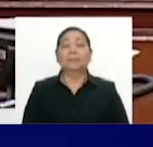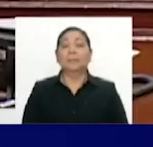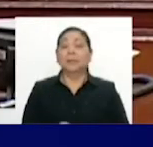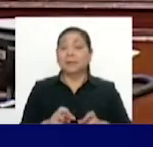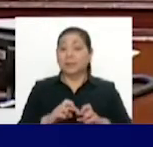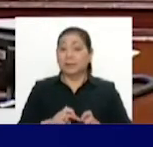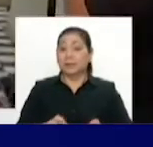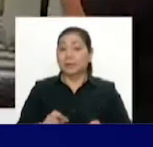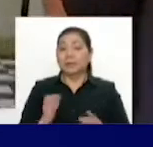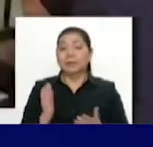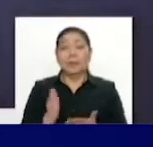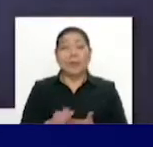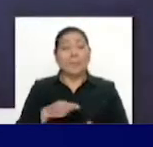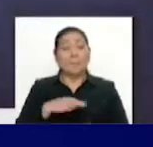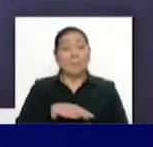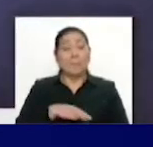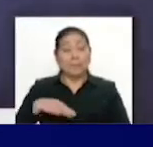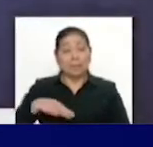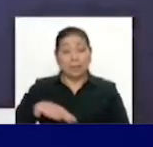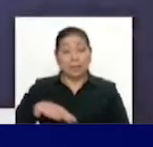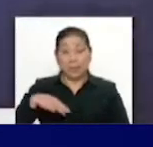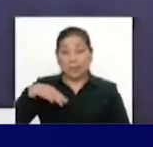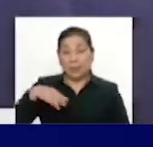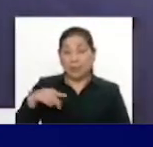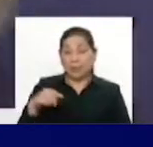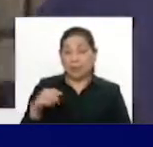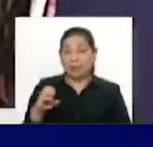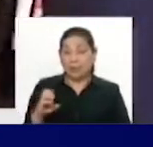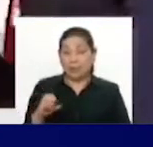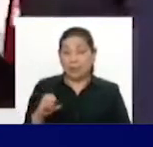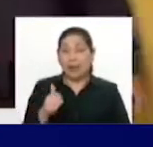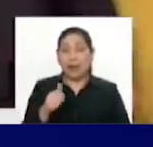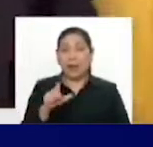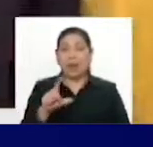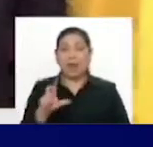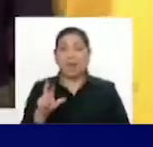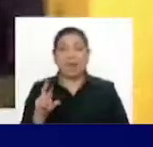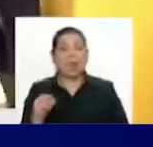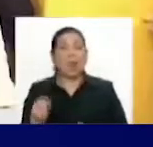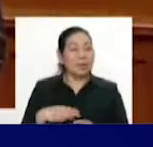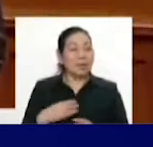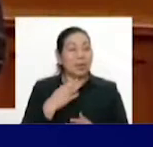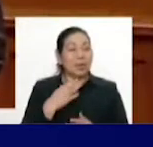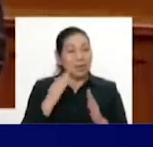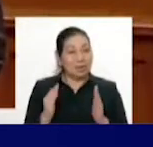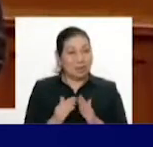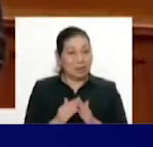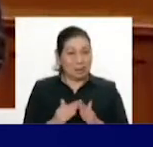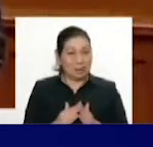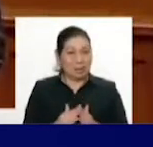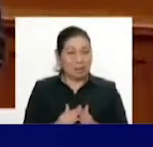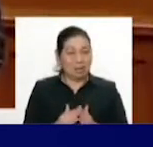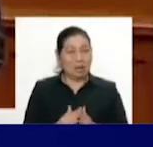El Congreso aprobó la censura al ministro de Transportes, Heiner Alvarado, investigado por presuntos actos de corrupción cuando